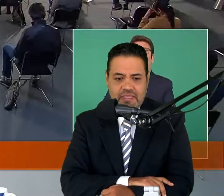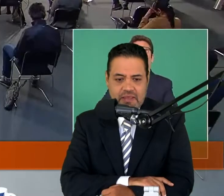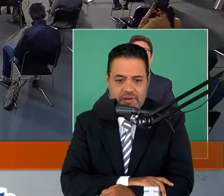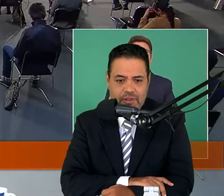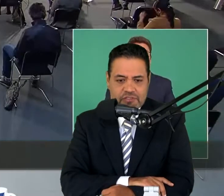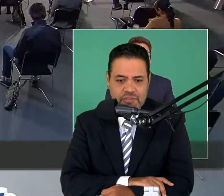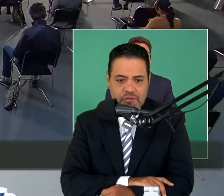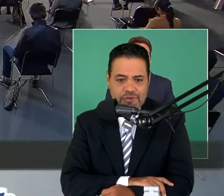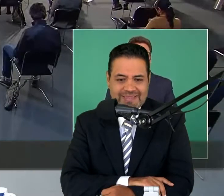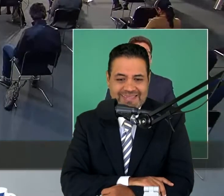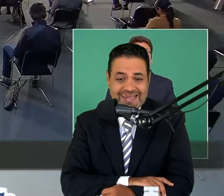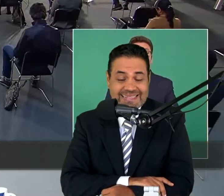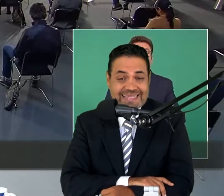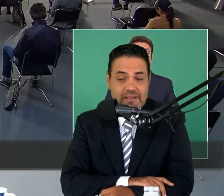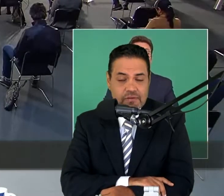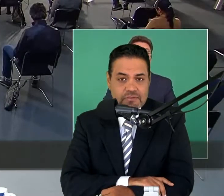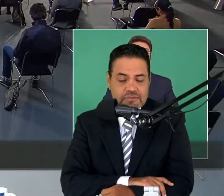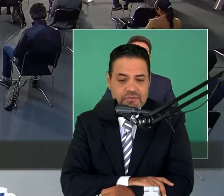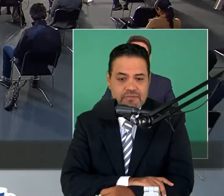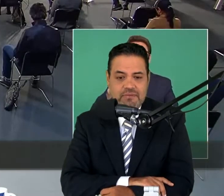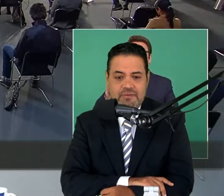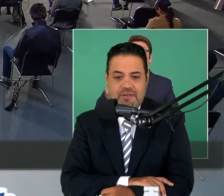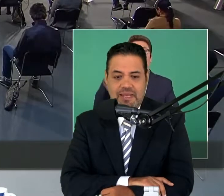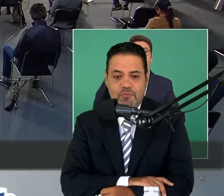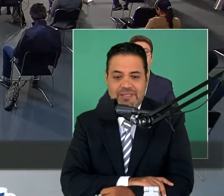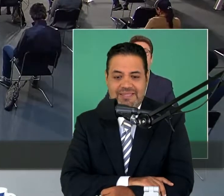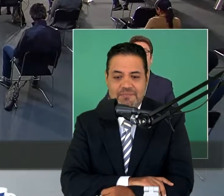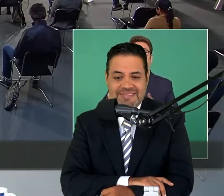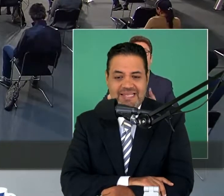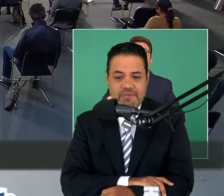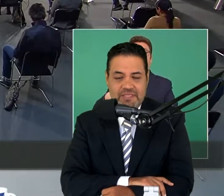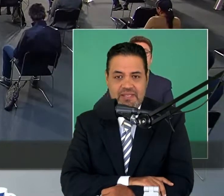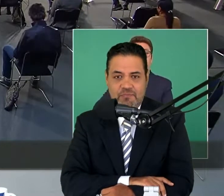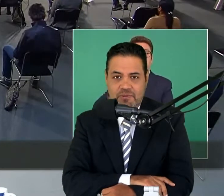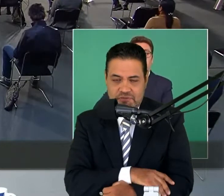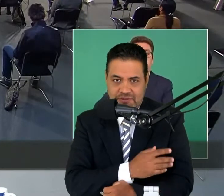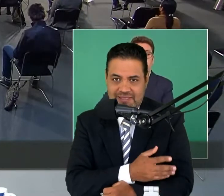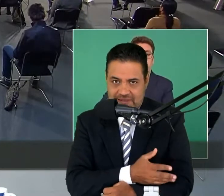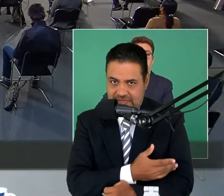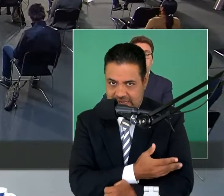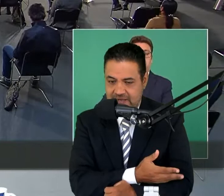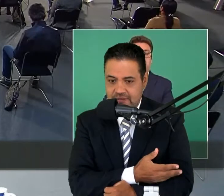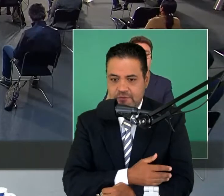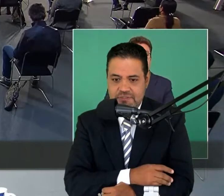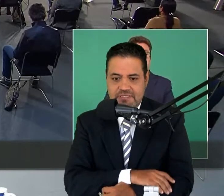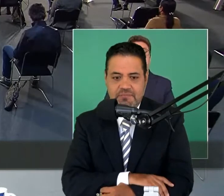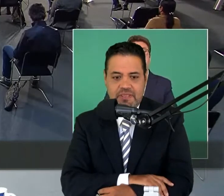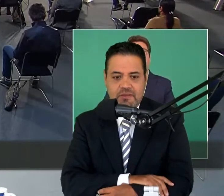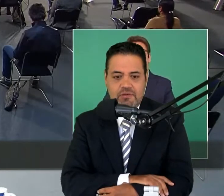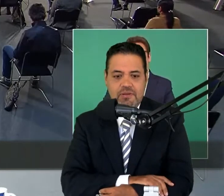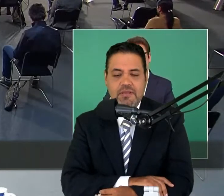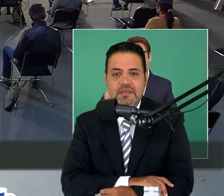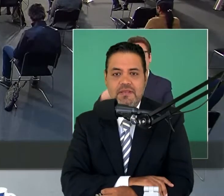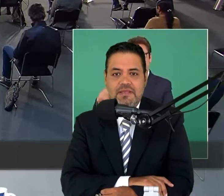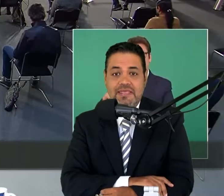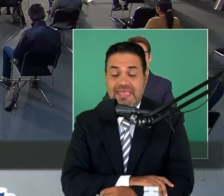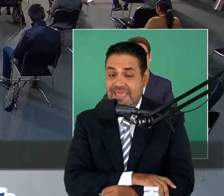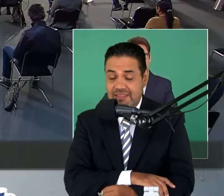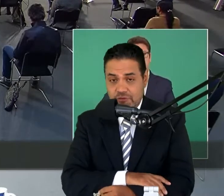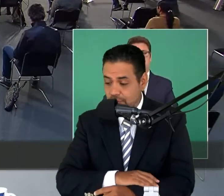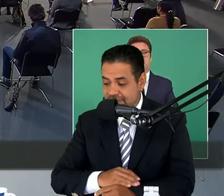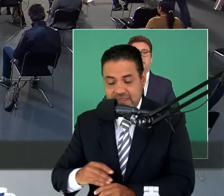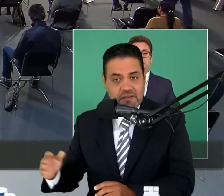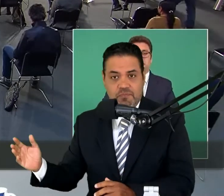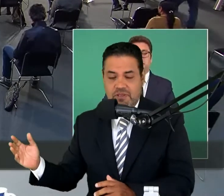y de haber ocasionado durante tres siglos la muerte de más de la mitad de la población de aquel entonces en méxico y